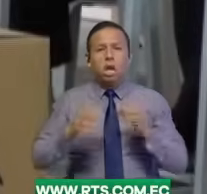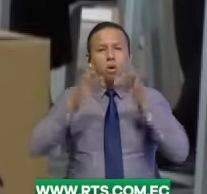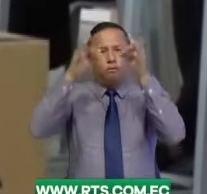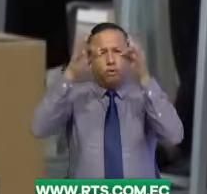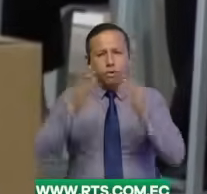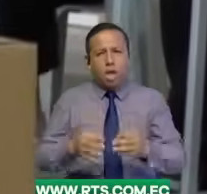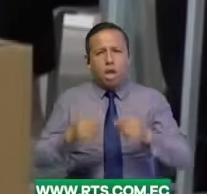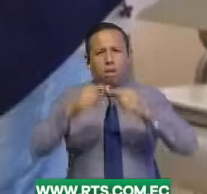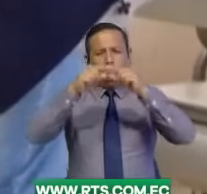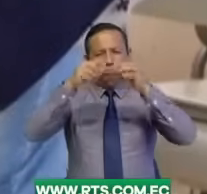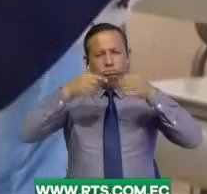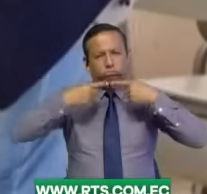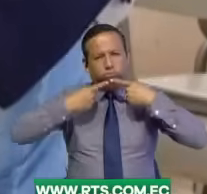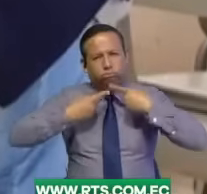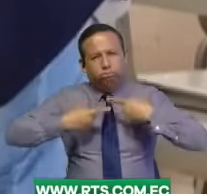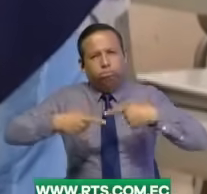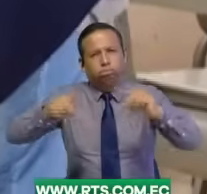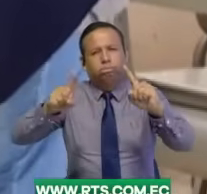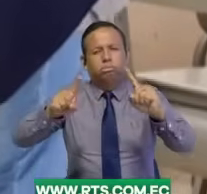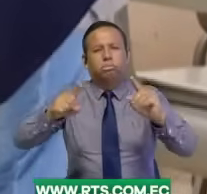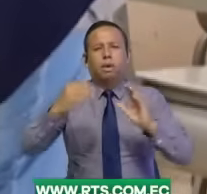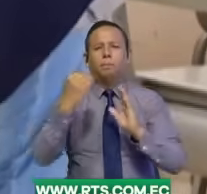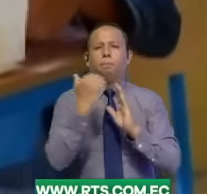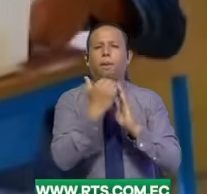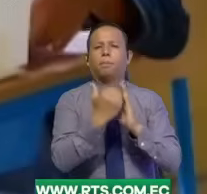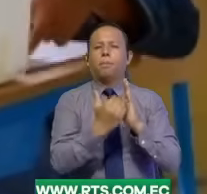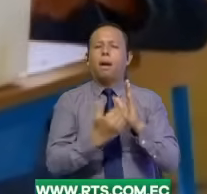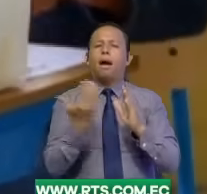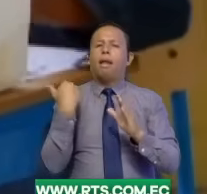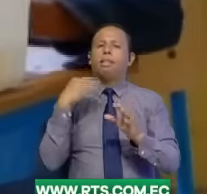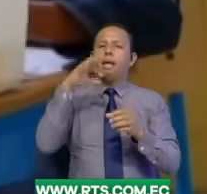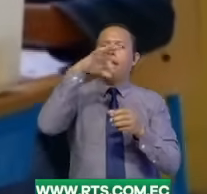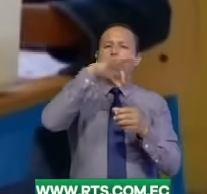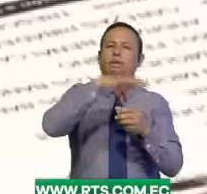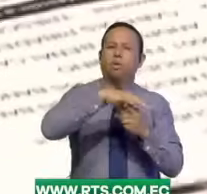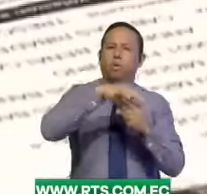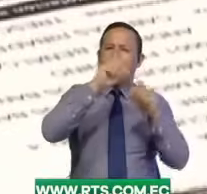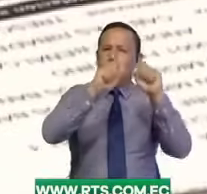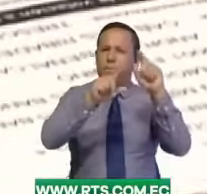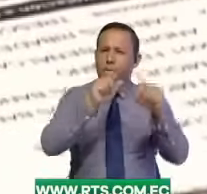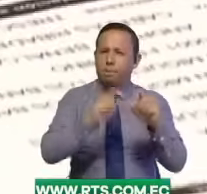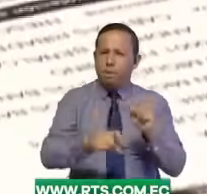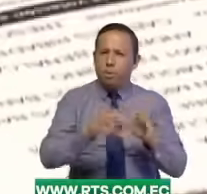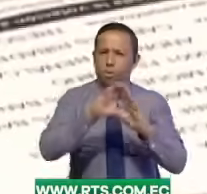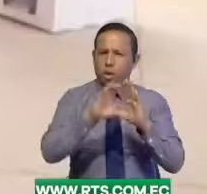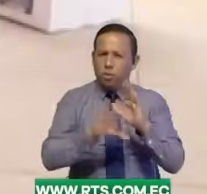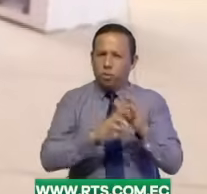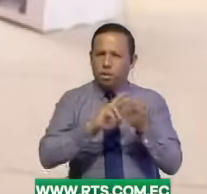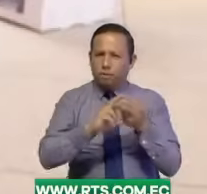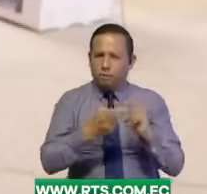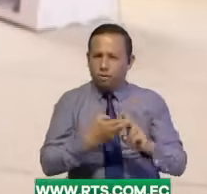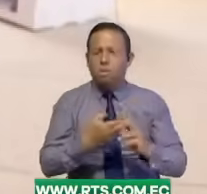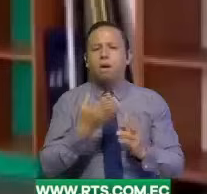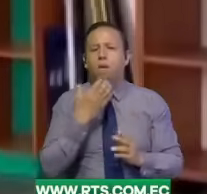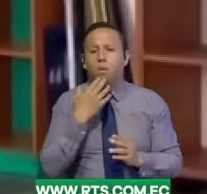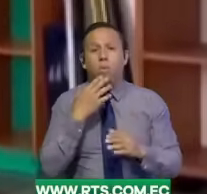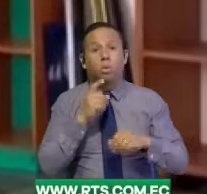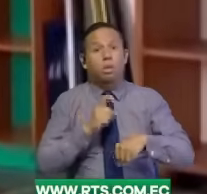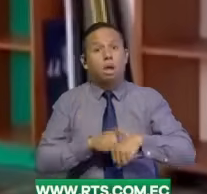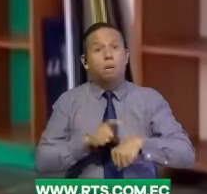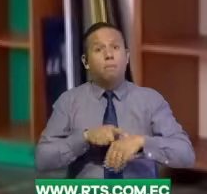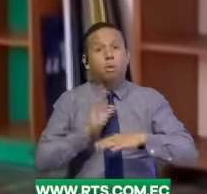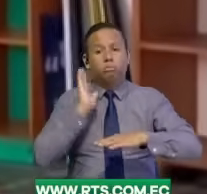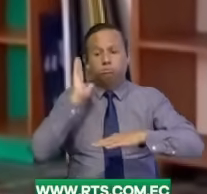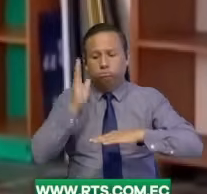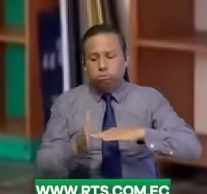oficial de los resultados definitivos del referéndum y consulta popular. Esto una vez que culminó el plazo para que se presenten recursos